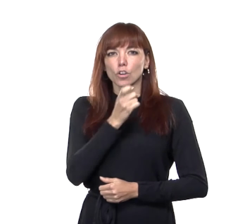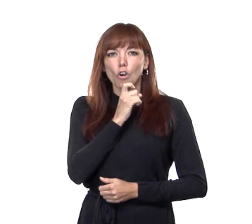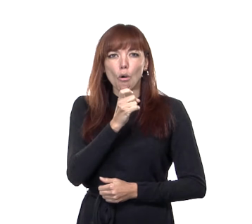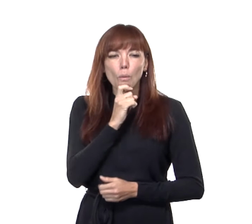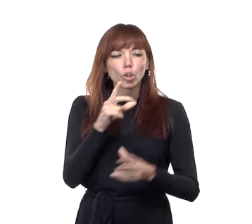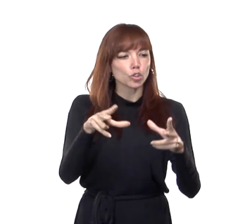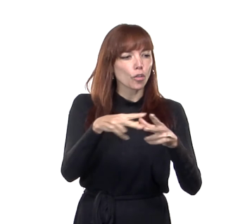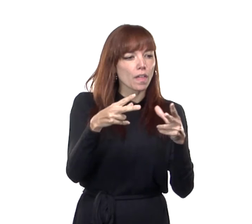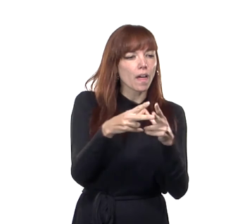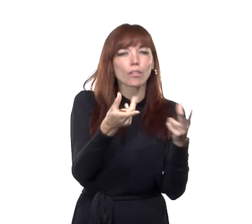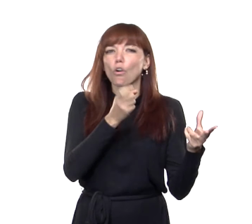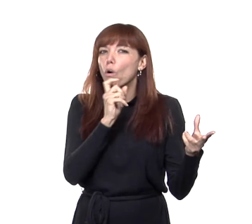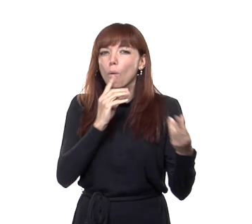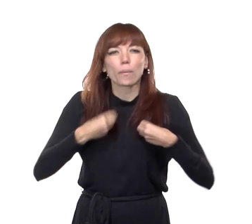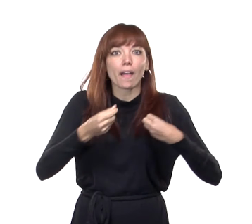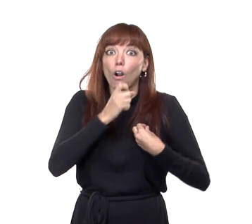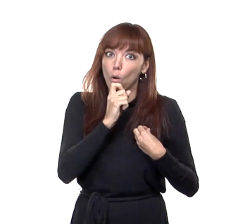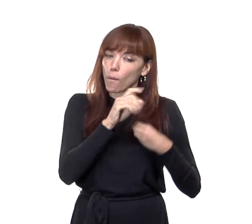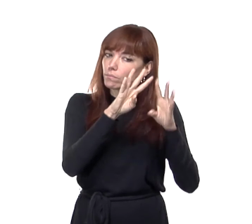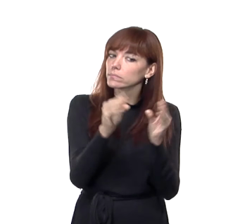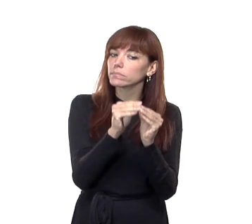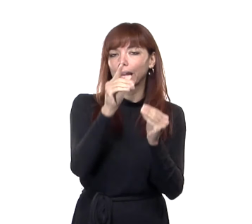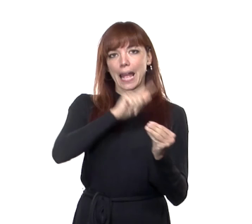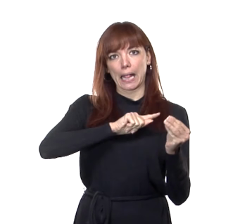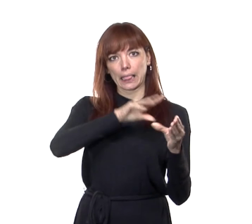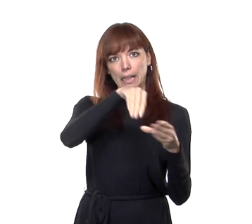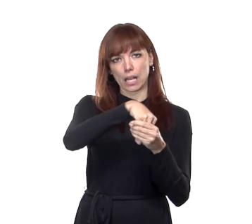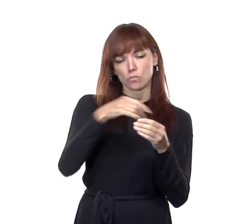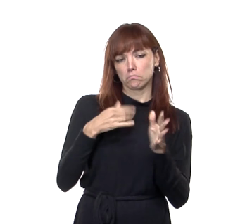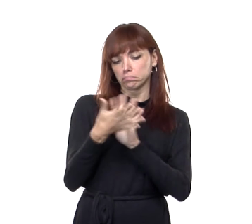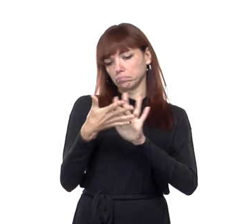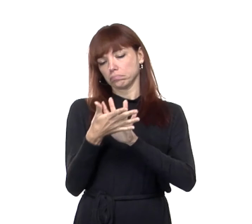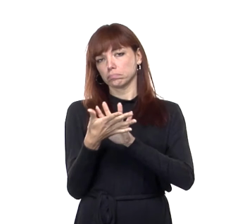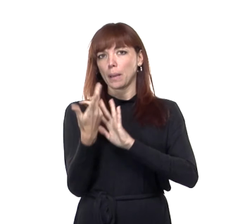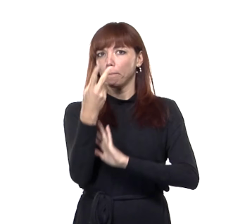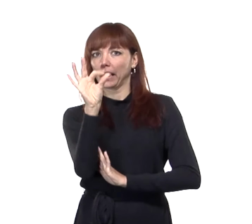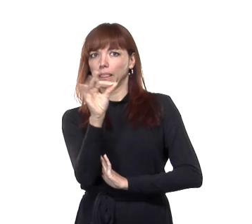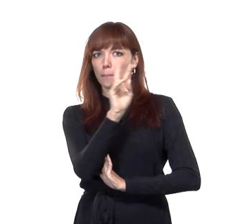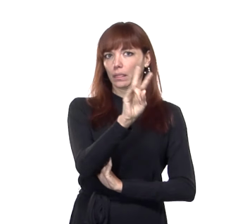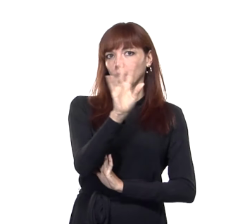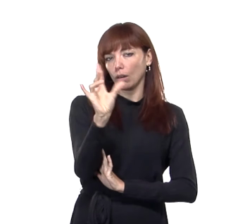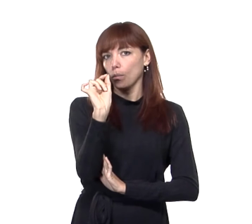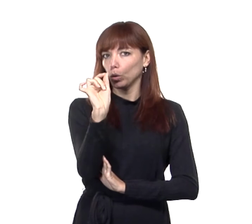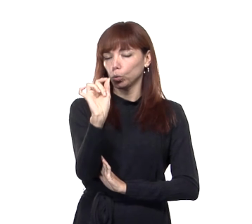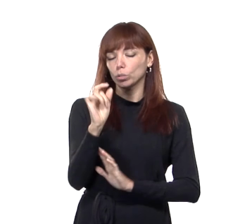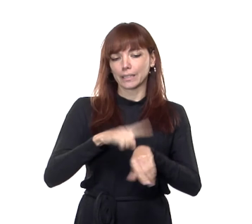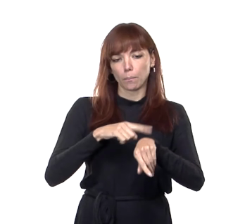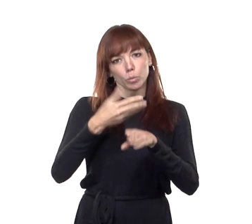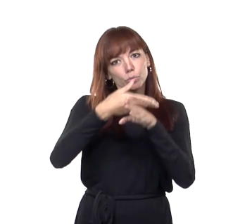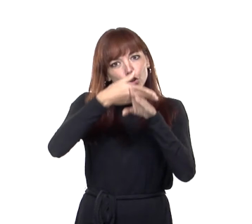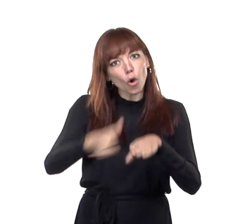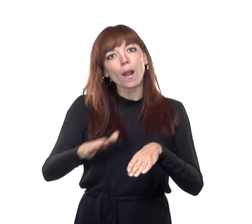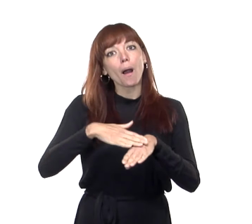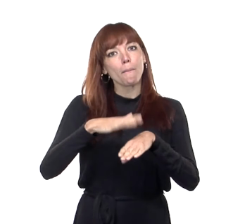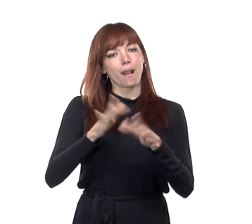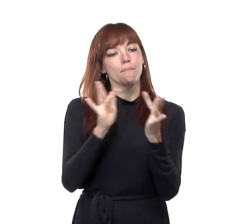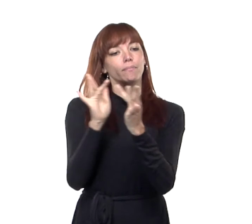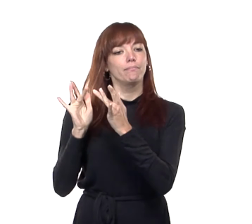construir entonces voy a hablar unos 20-25 minutos porque quiero dejar tiempo para para tener más